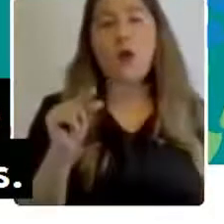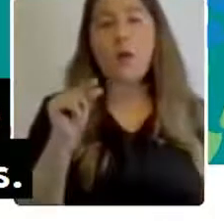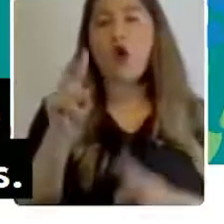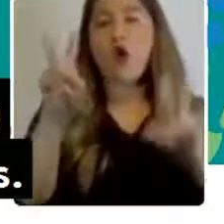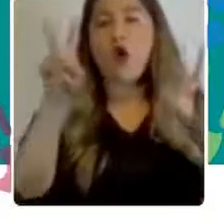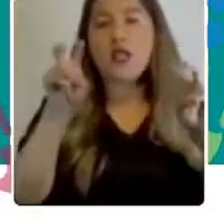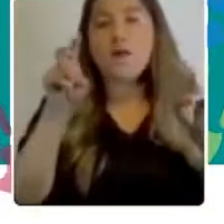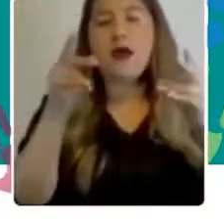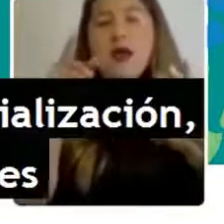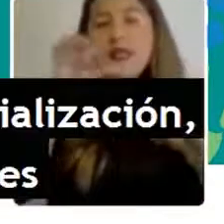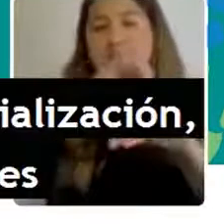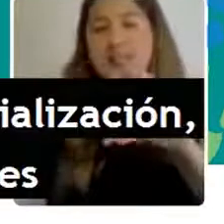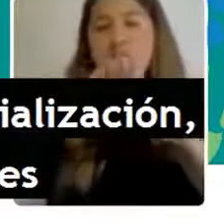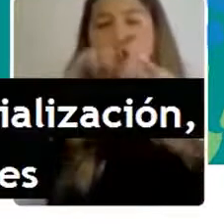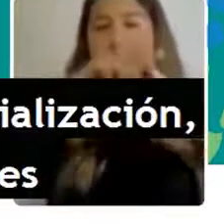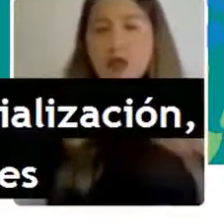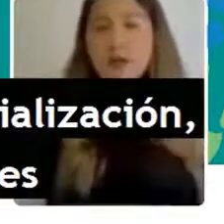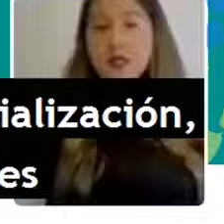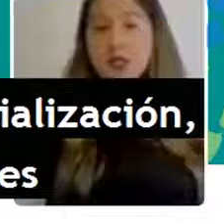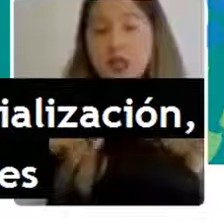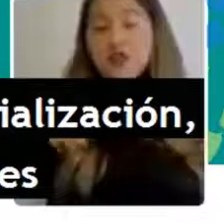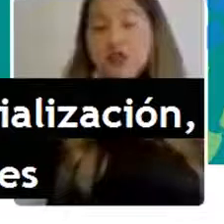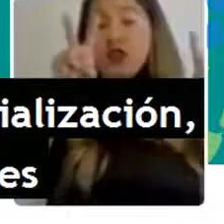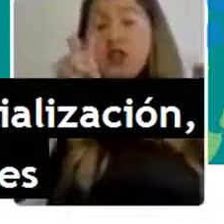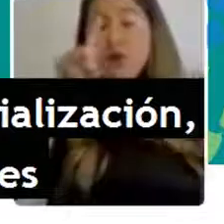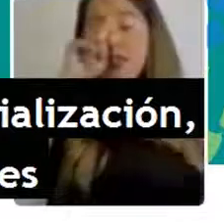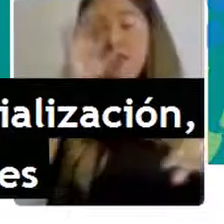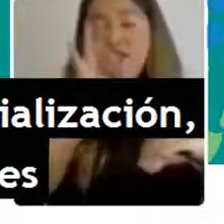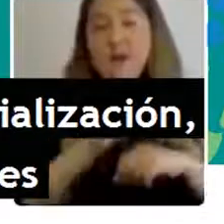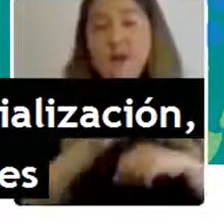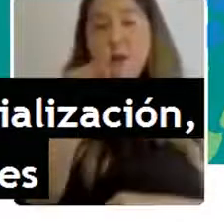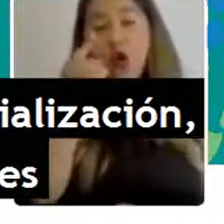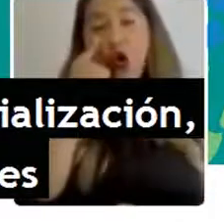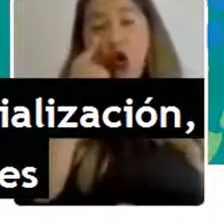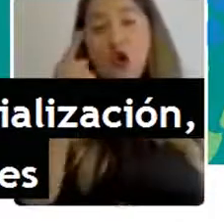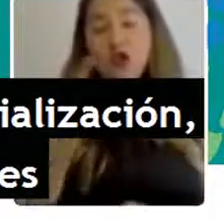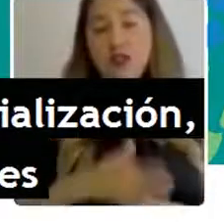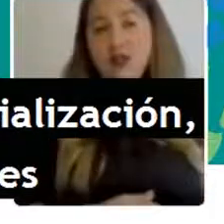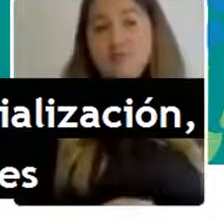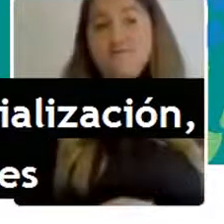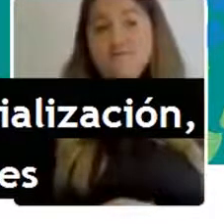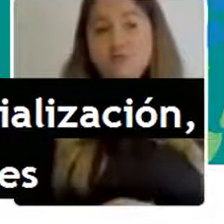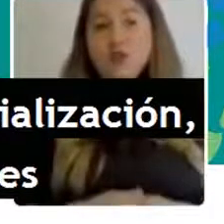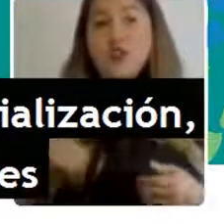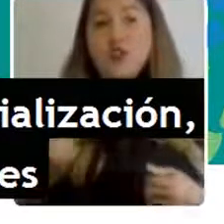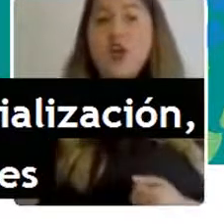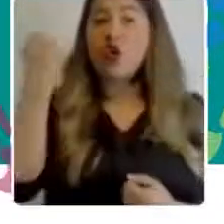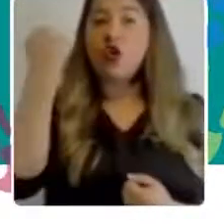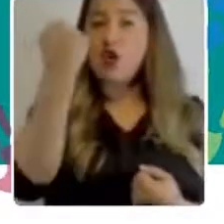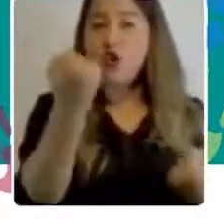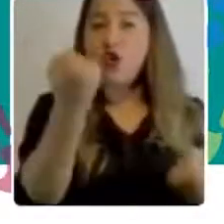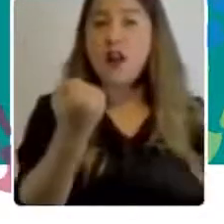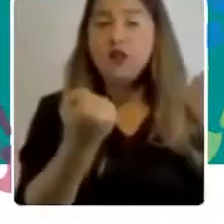poco frecuentes. Colabora en materia de capacitación y especialización, tanto a profesionales como a